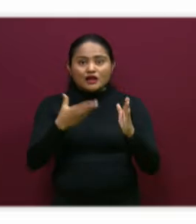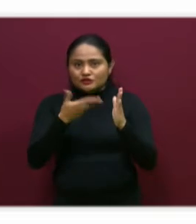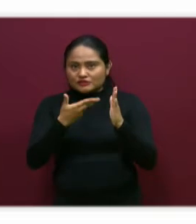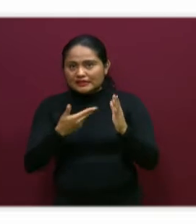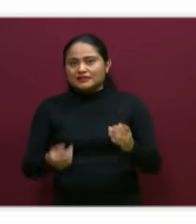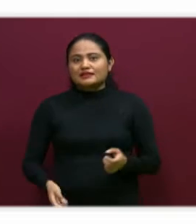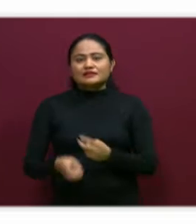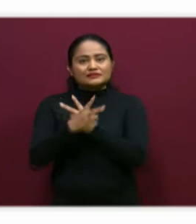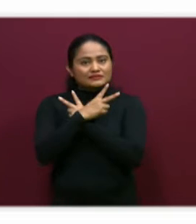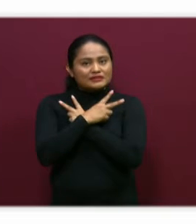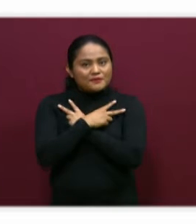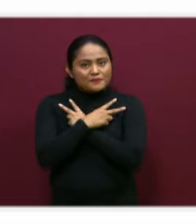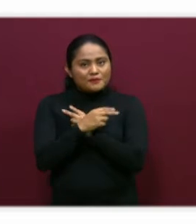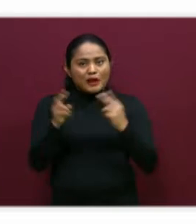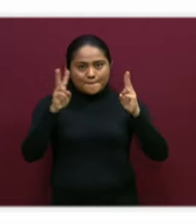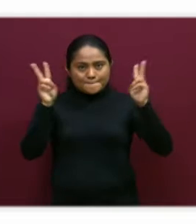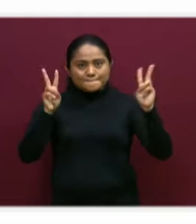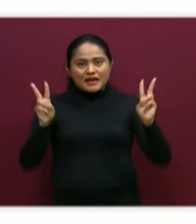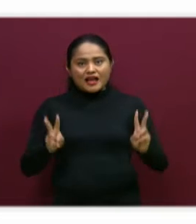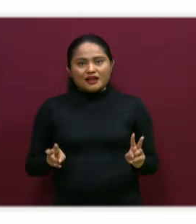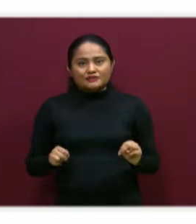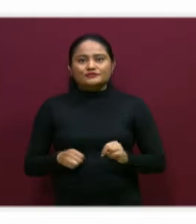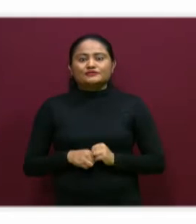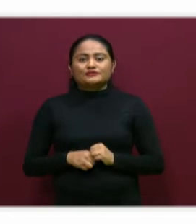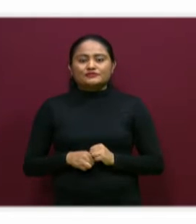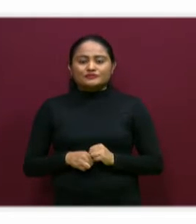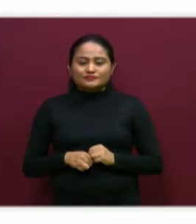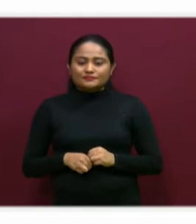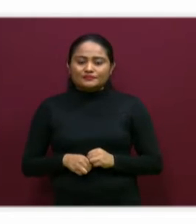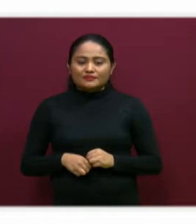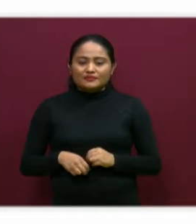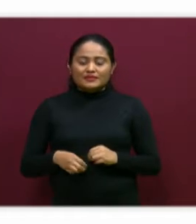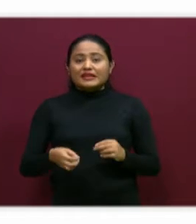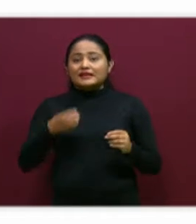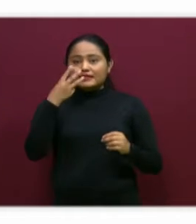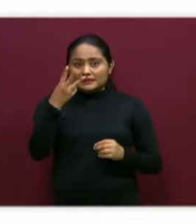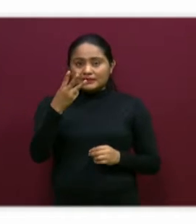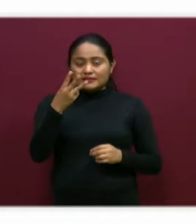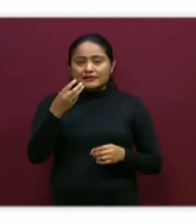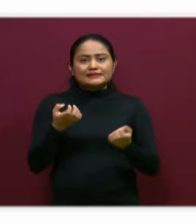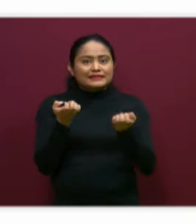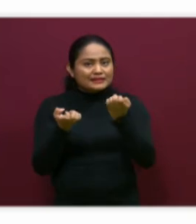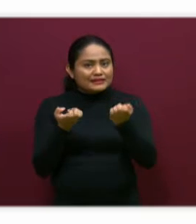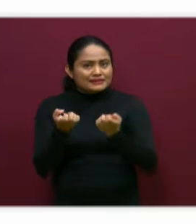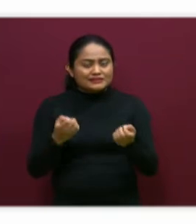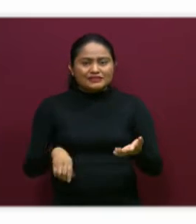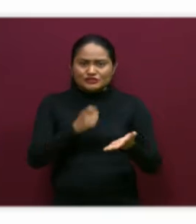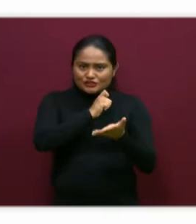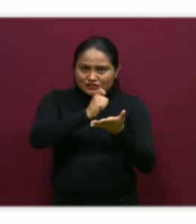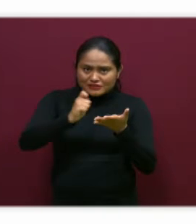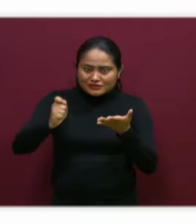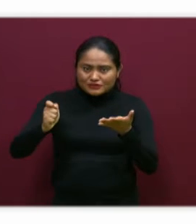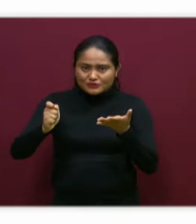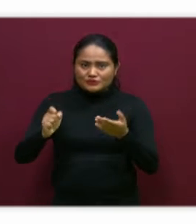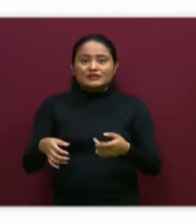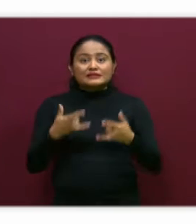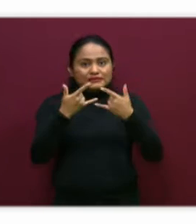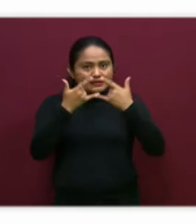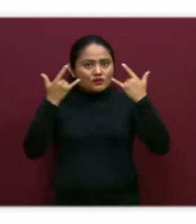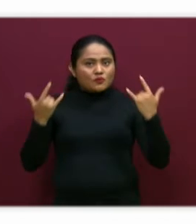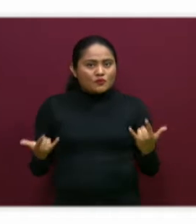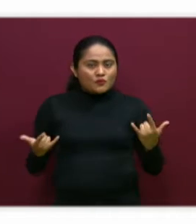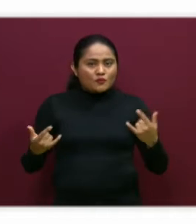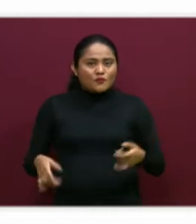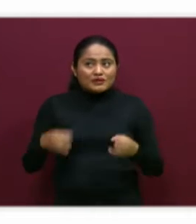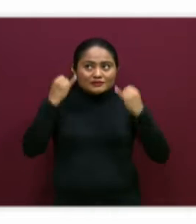ciencia ficción consiste en realizar tres ejercicios de escritura a partir de cuentos fantásticos esto es dirigido a niños de